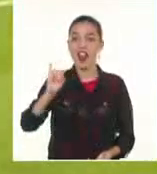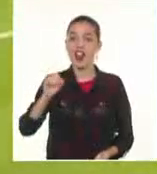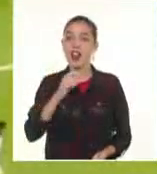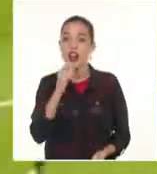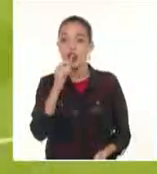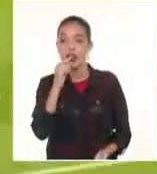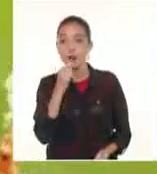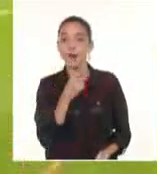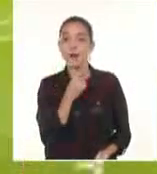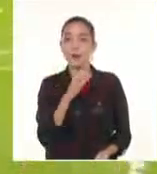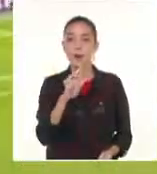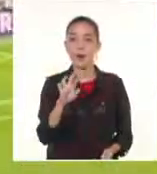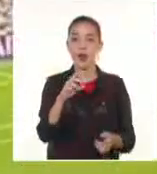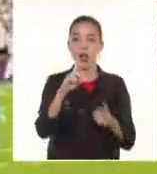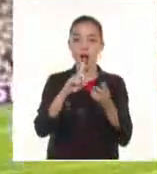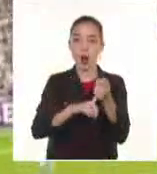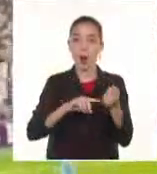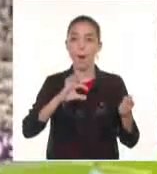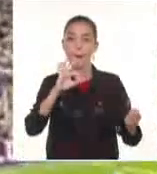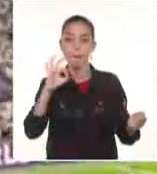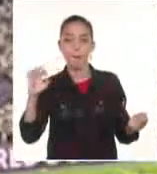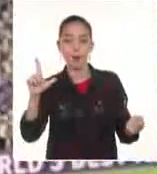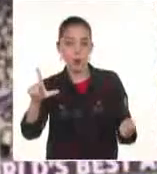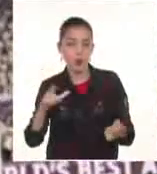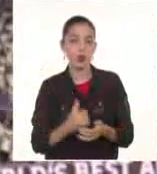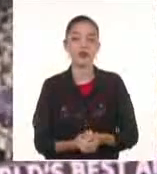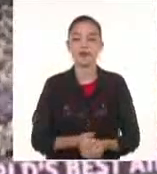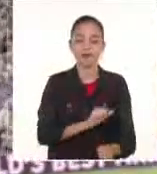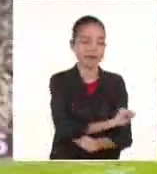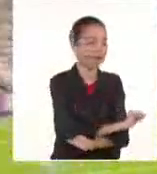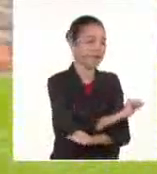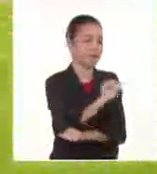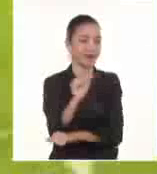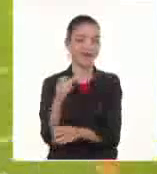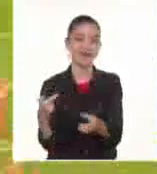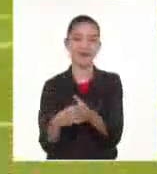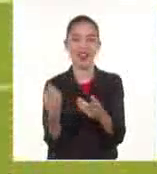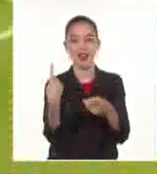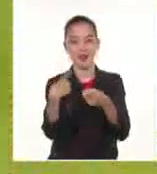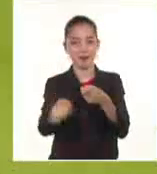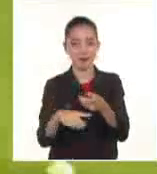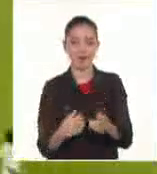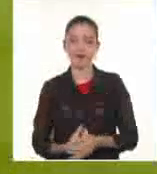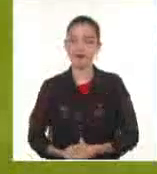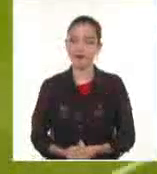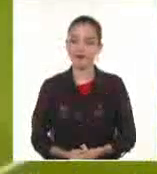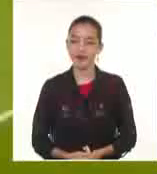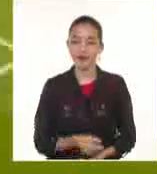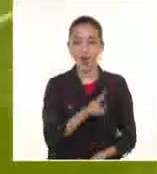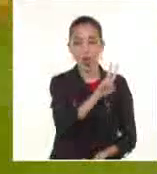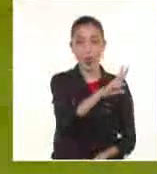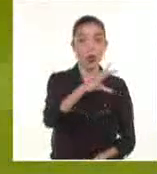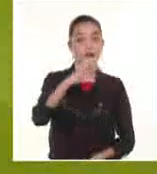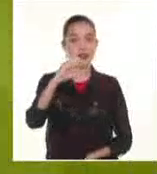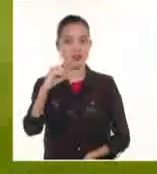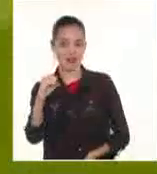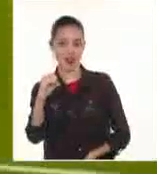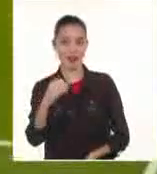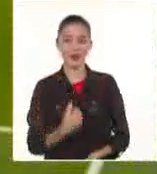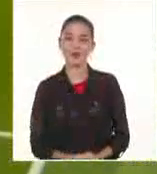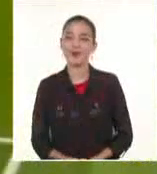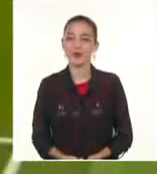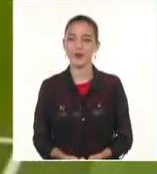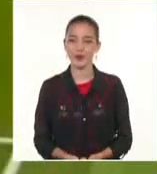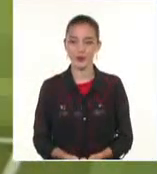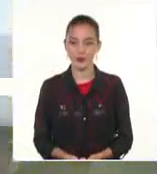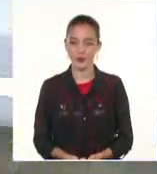Bayern arrolló 9-2 al Dinamo de Zagreb y el Sporting de Lisboa fue verdugo 2-0 del Lille.